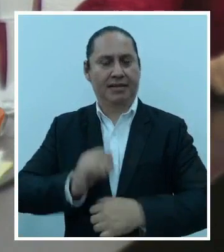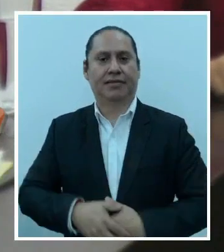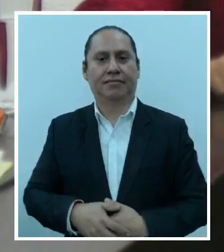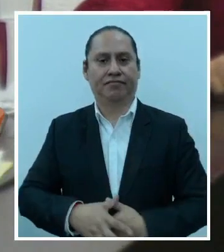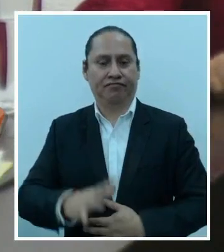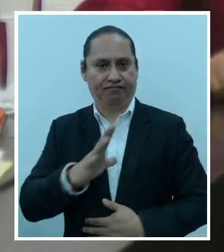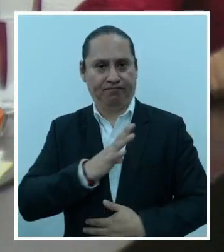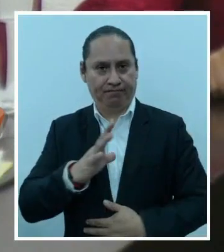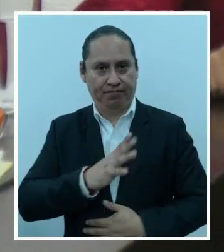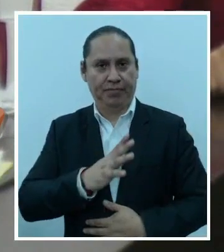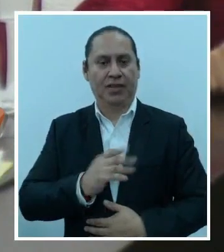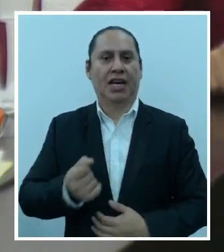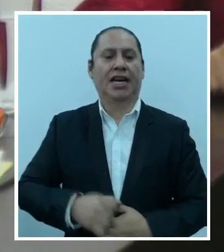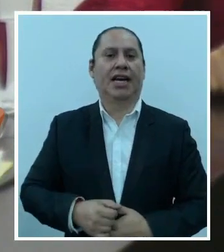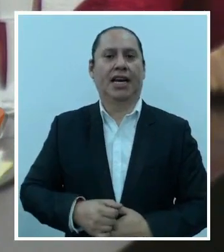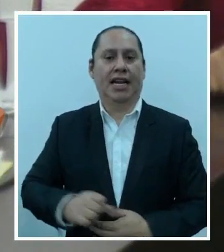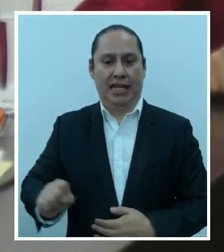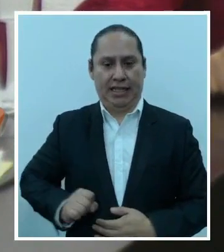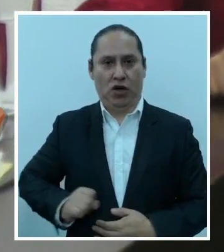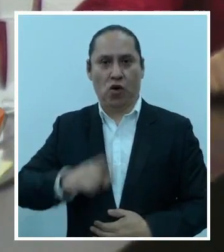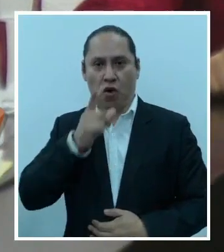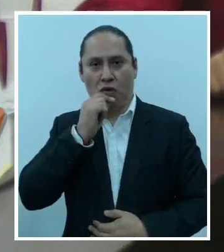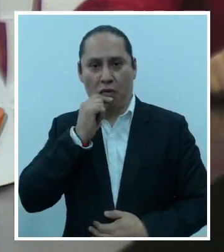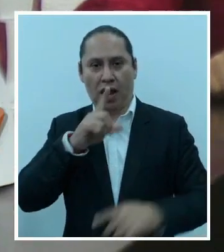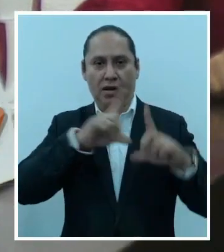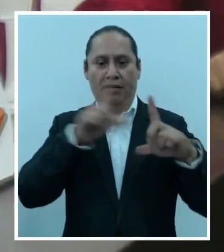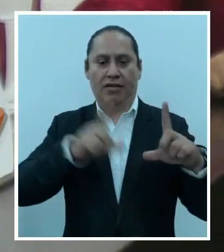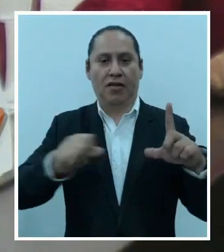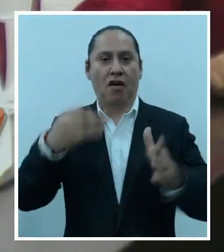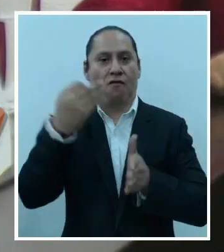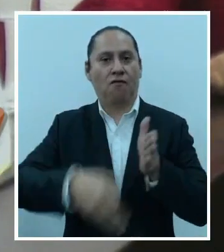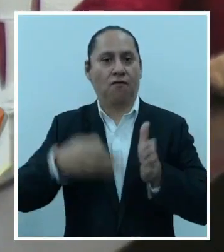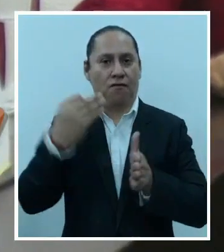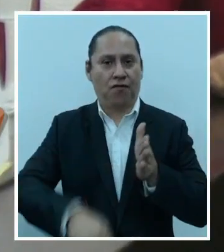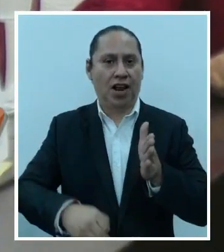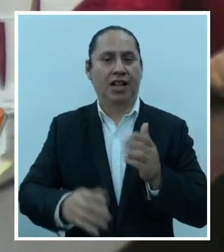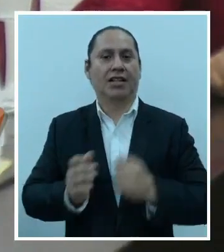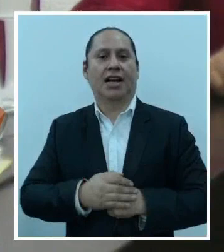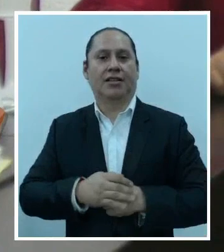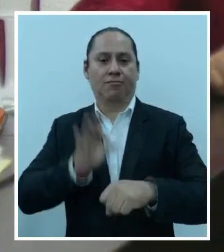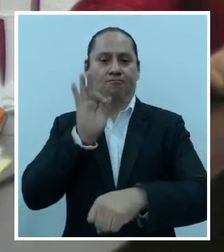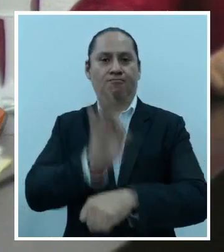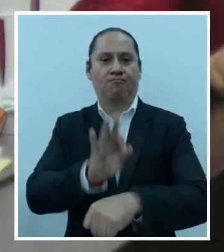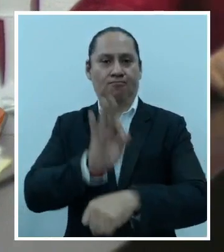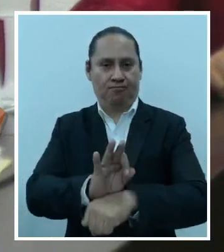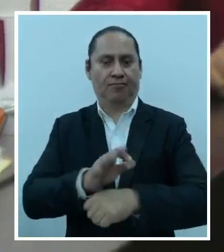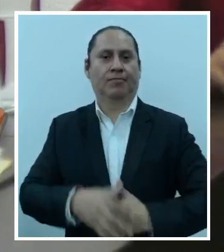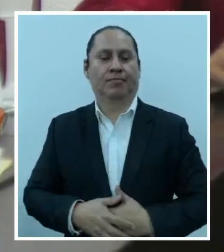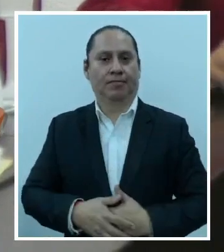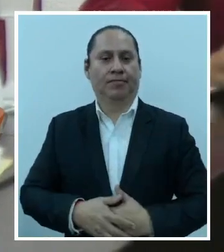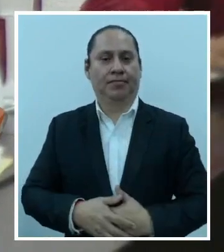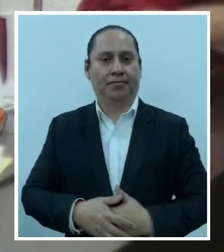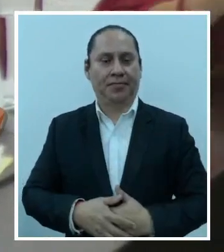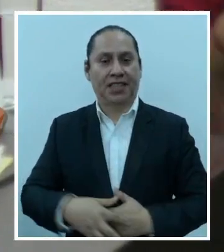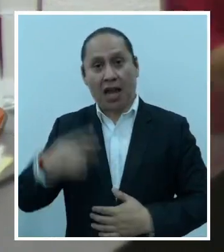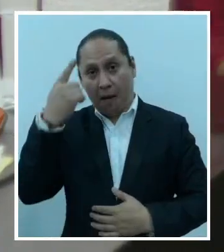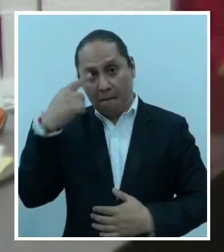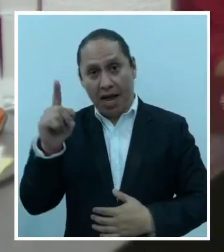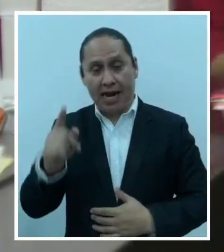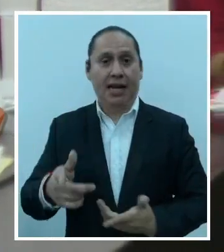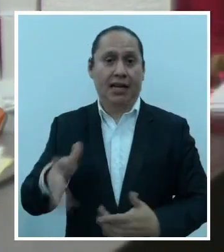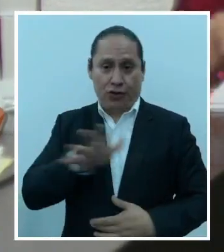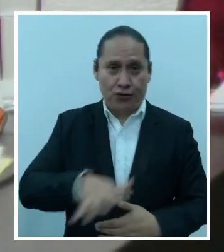existencia en la seguridad pública a nivel nacional Es la falta de la seguridad Social para que con sus